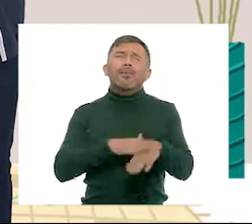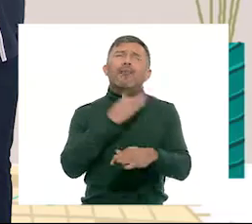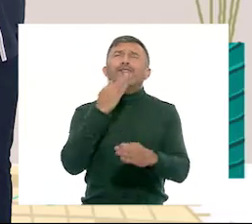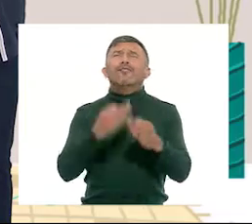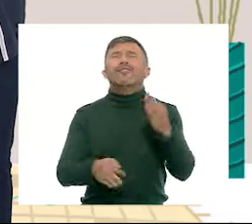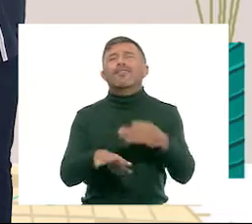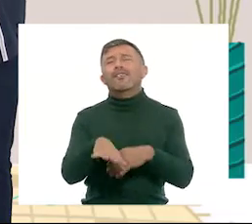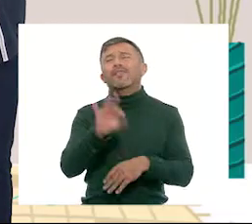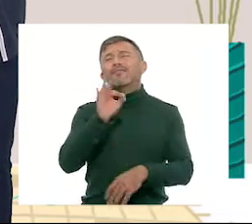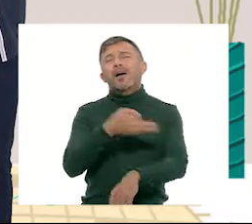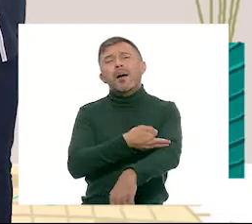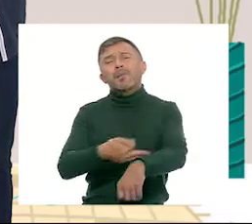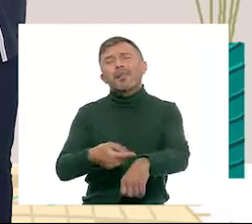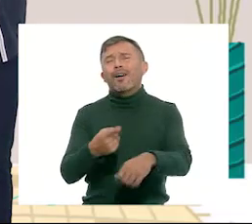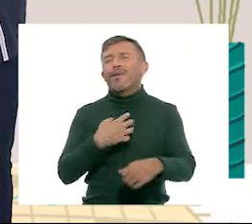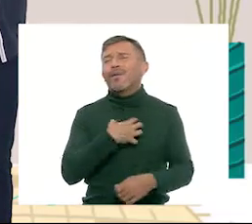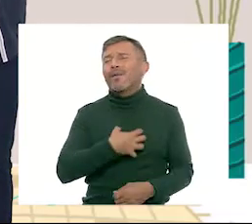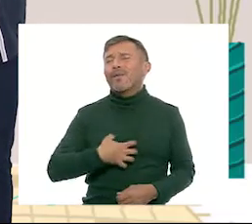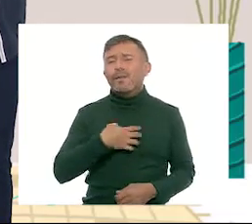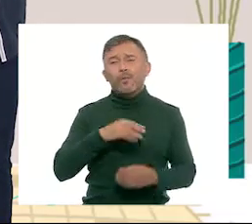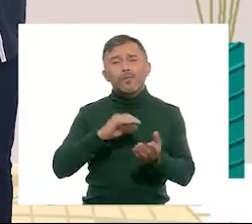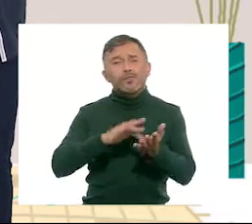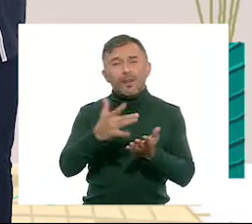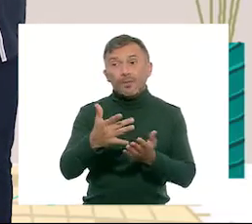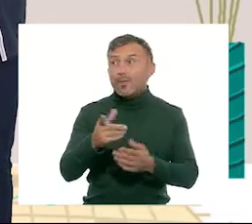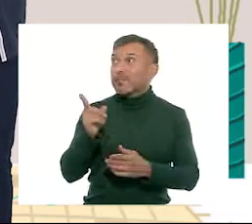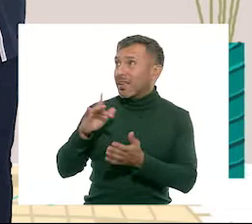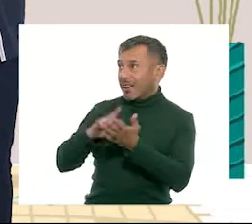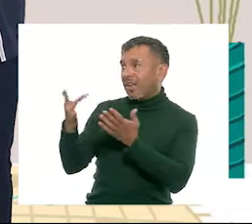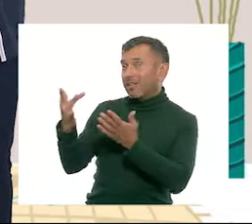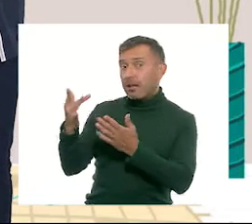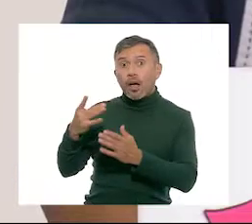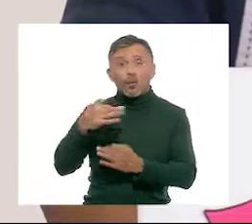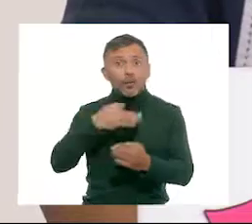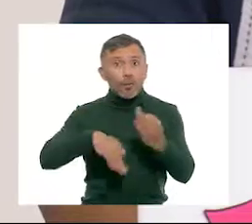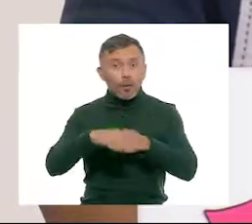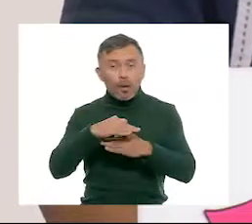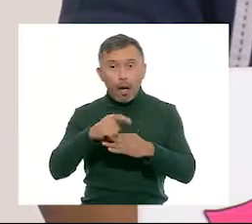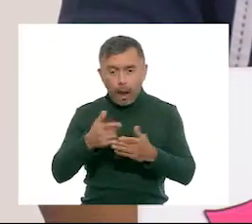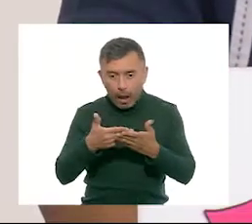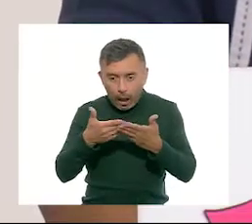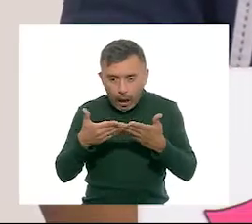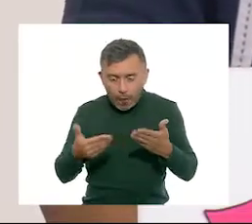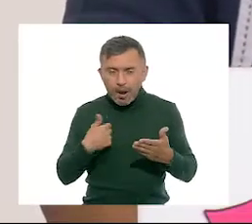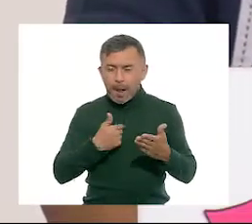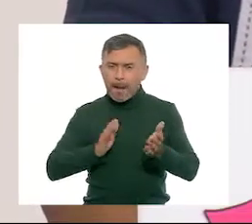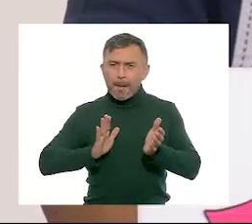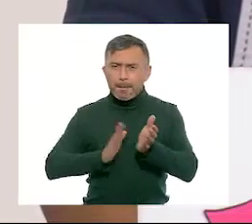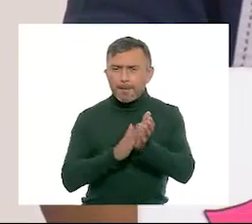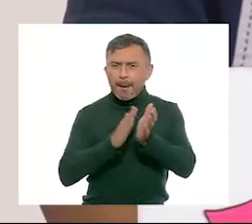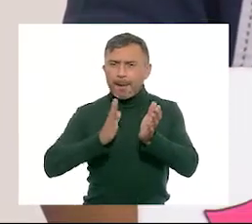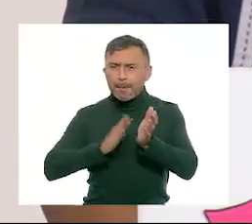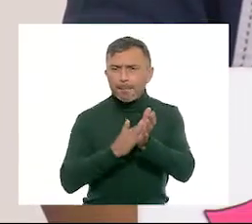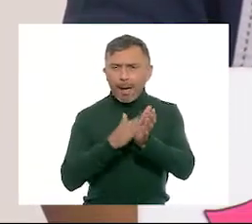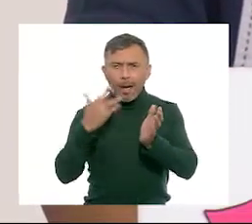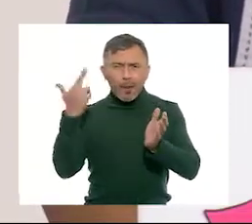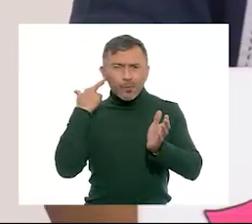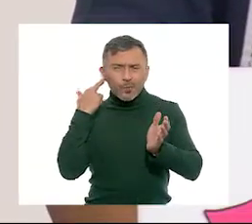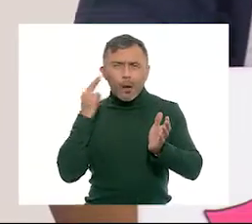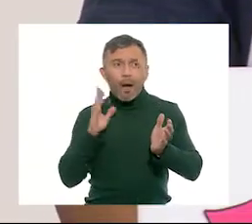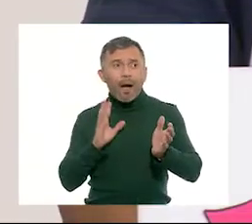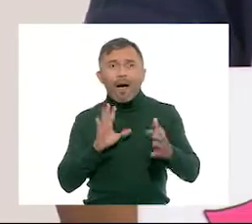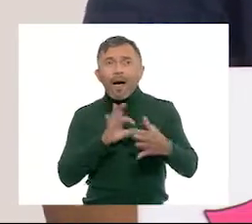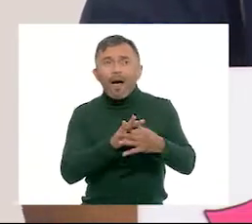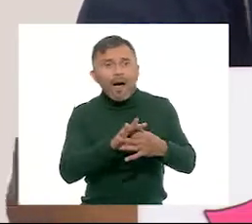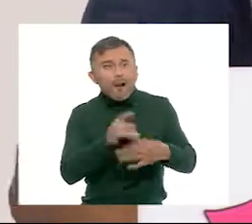encontrado. Muchas gracias, David. Y a todos en casa. Desde ahora podré sonar con ritmo y en armonía porque sé a qué